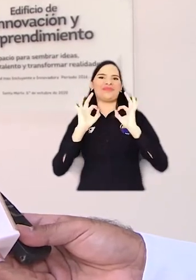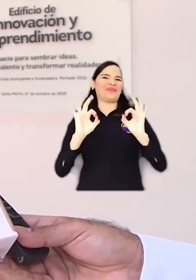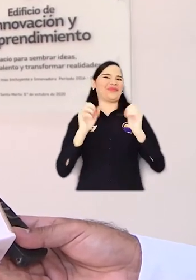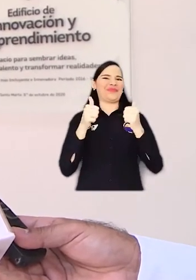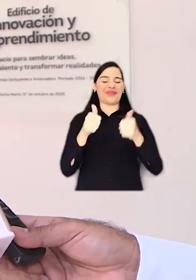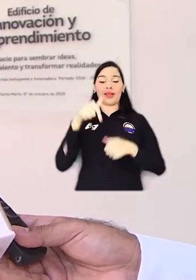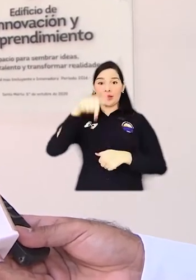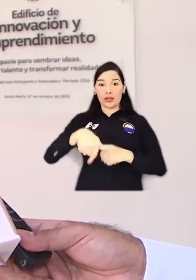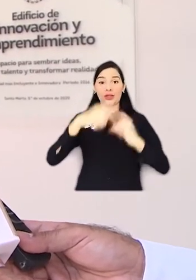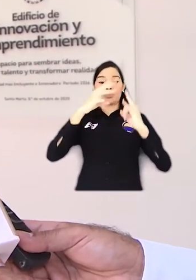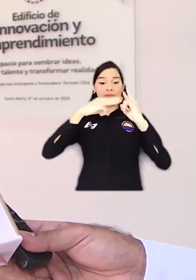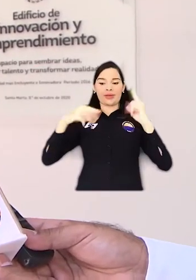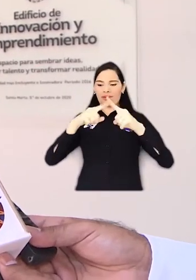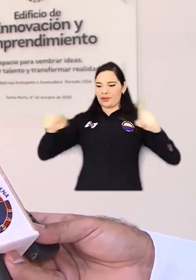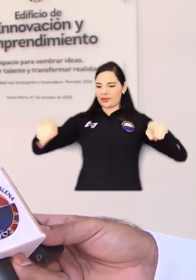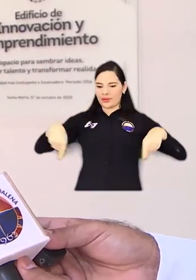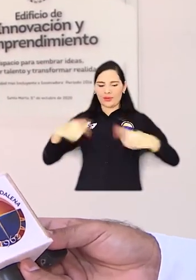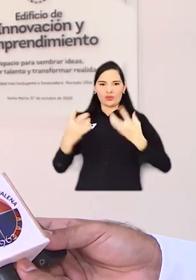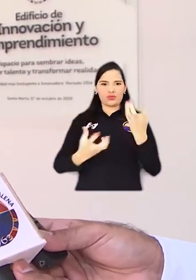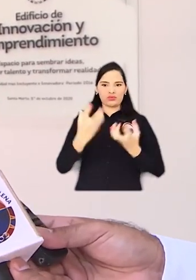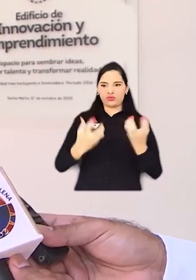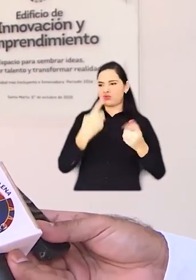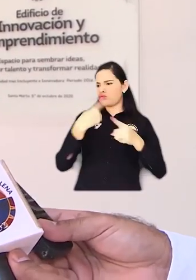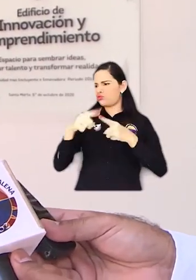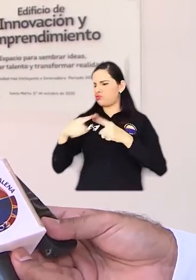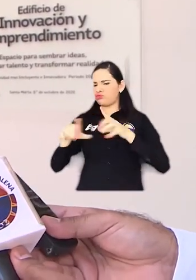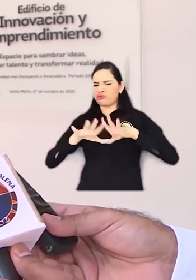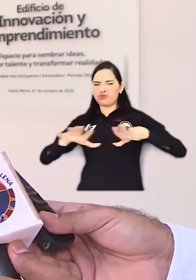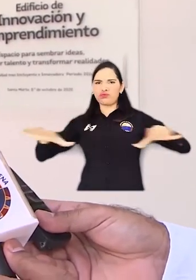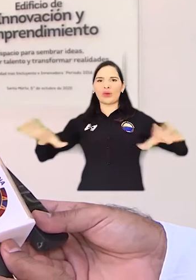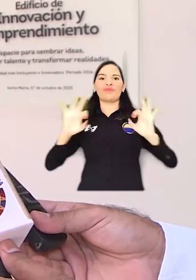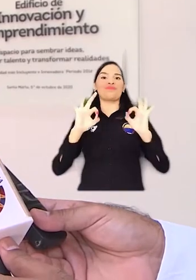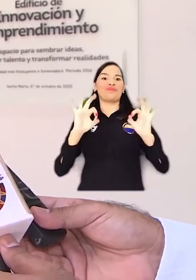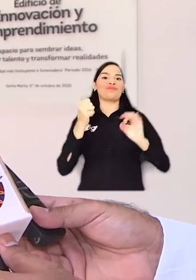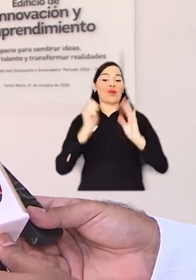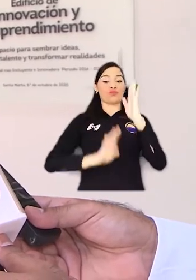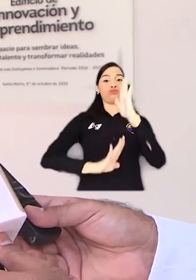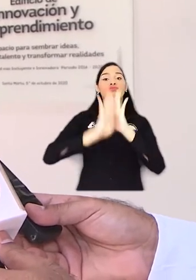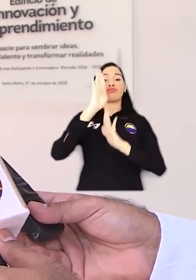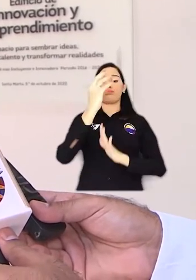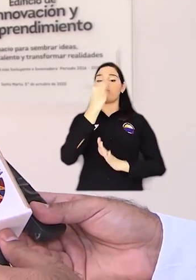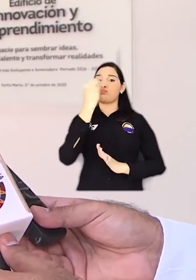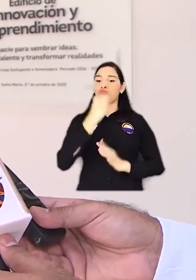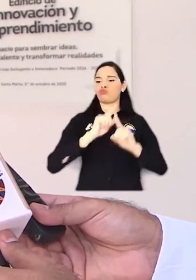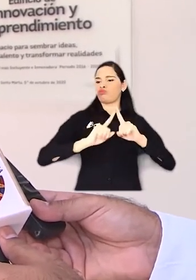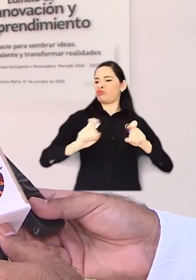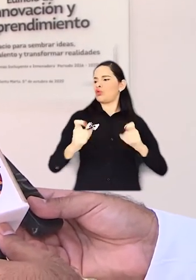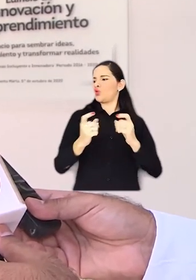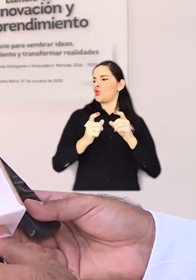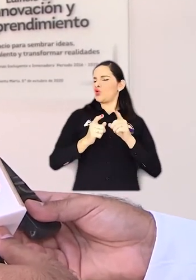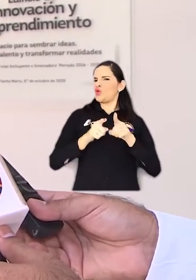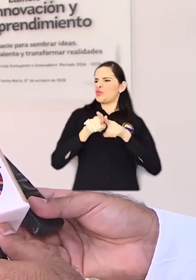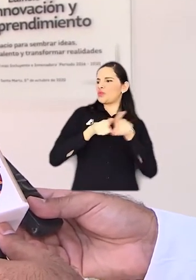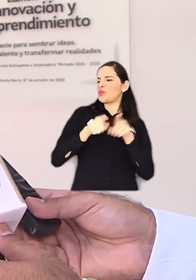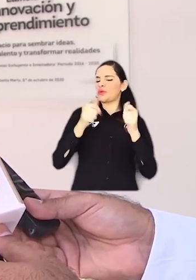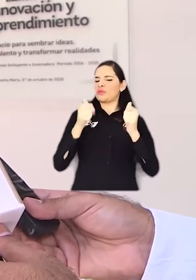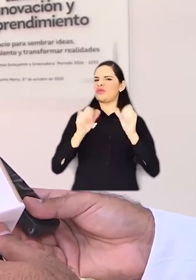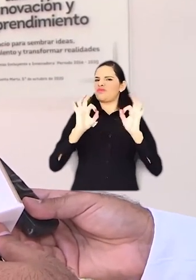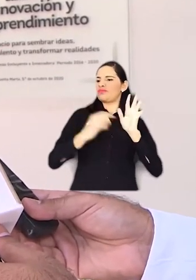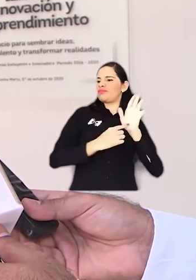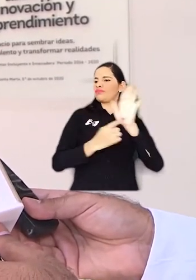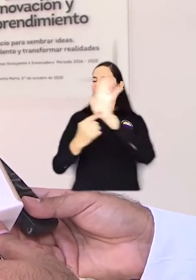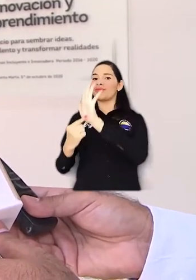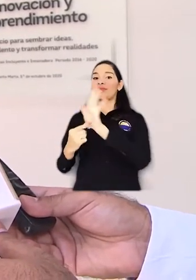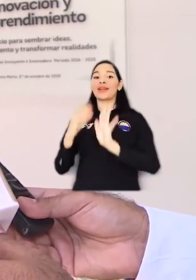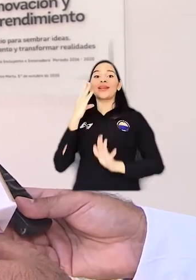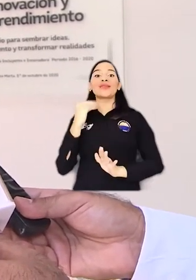recurso nos tenga y nos sirva para que nuestro sector gastronómico sea más competitivo y se genere por supuesto esas